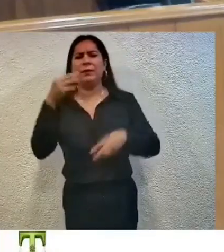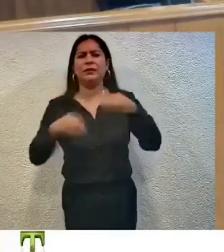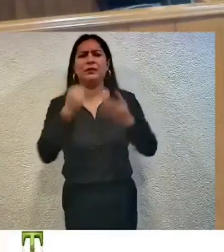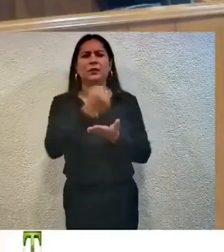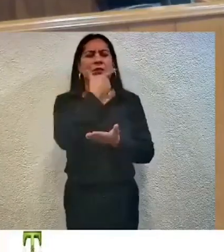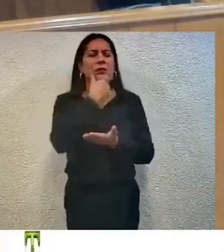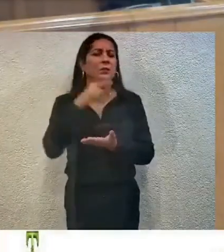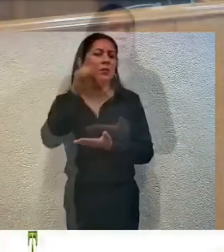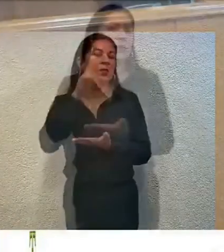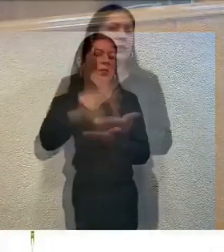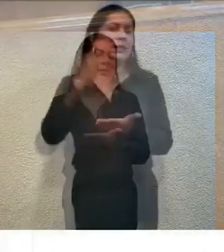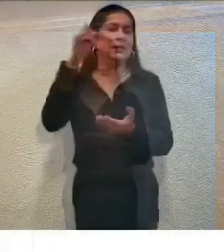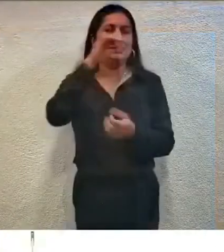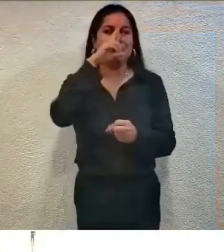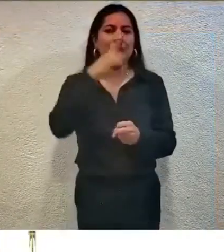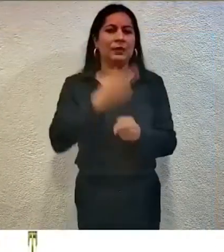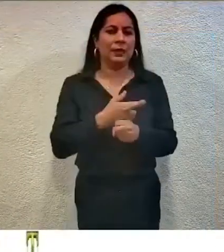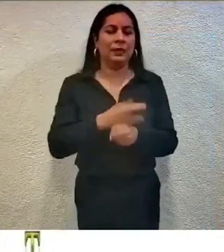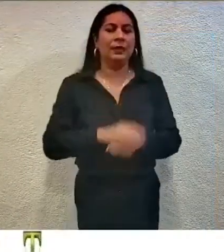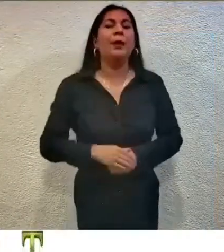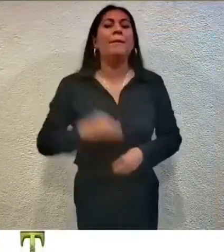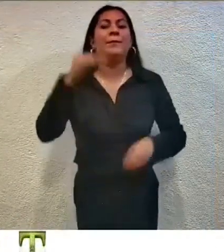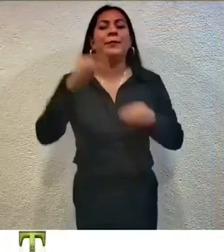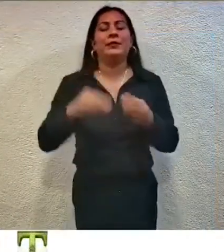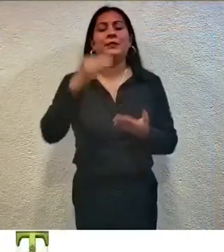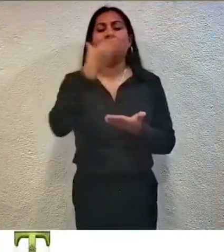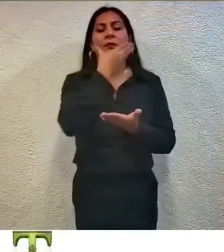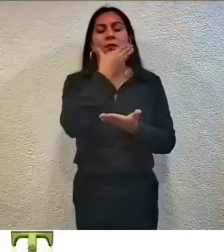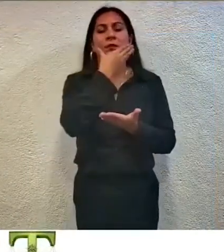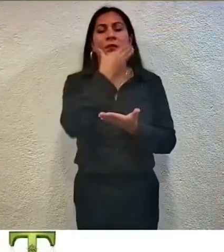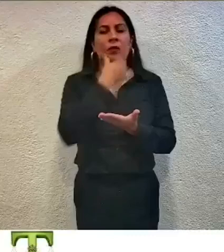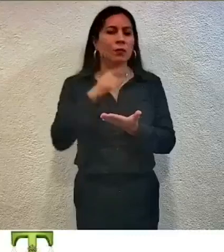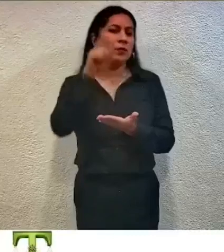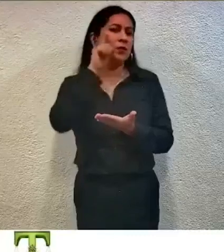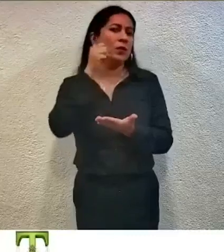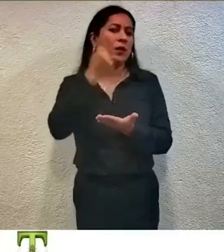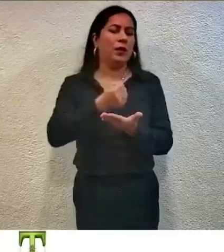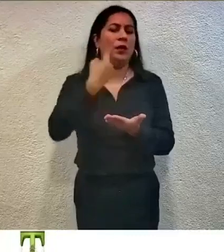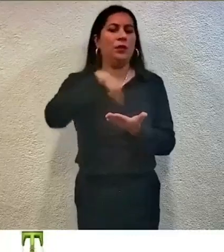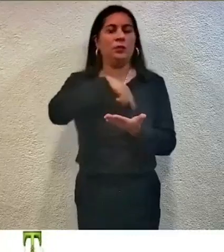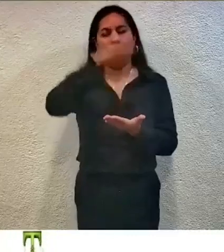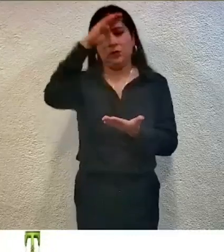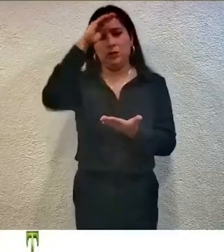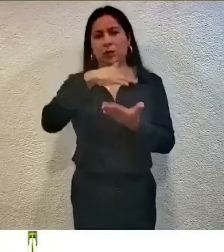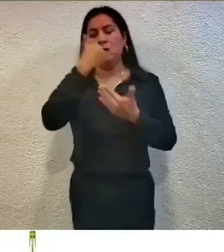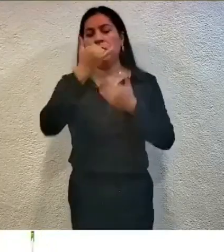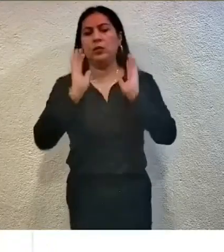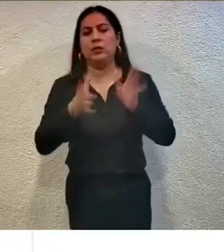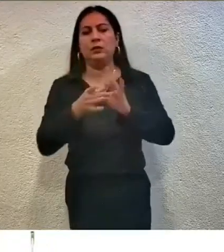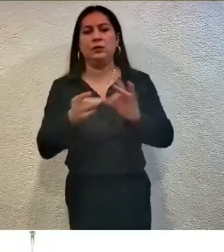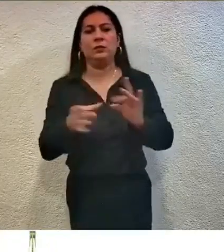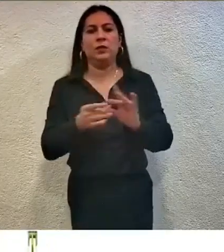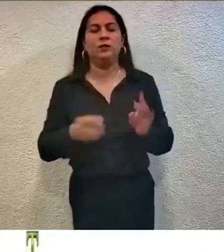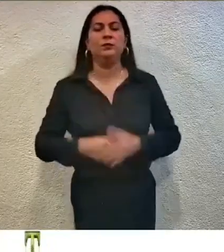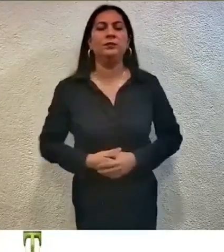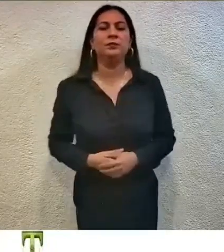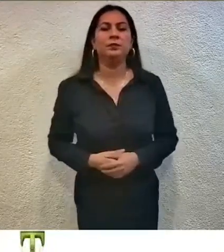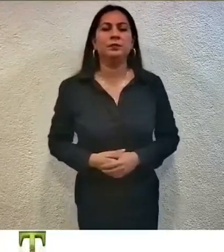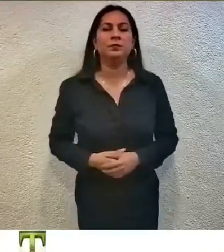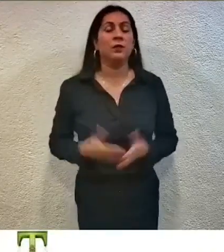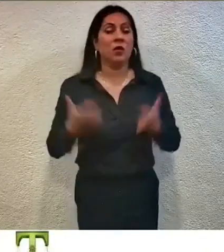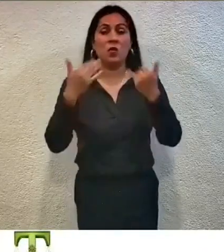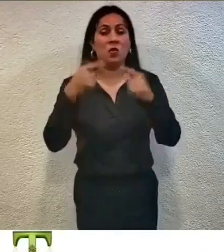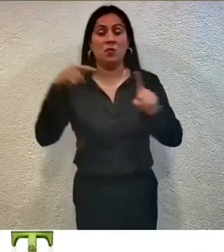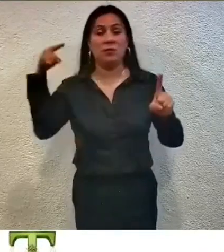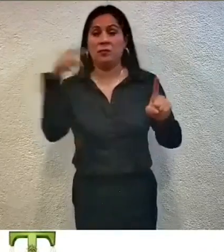magistrados. Gracias, secretaria. Magistradas, magistrados, a nuestra consideración el proyecto del que se ha dado cuenta. No